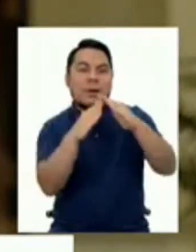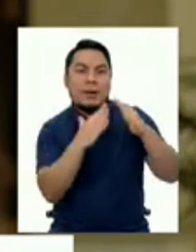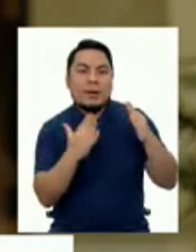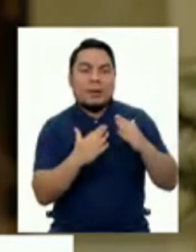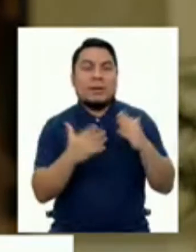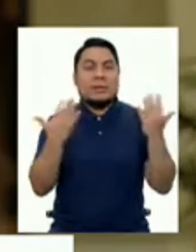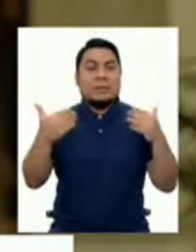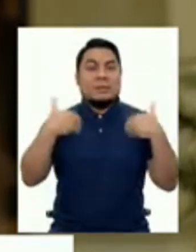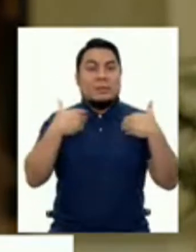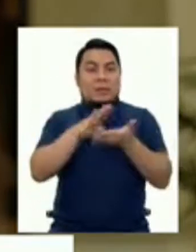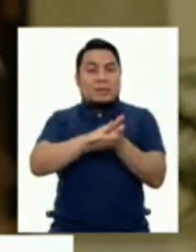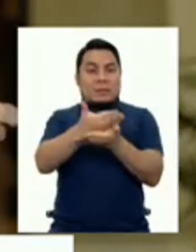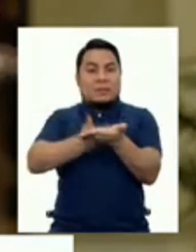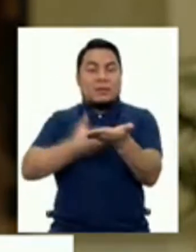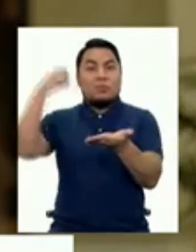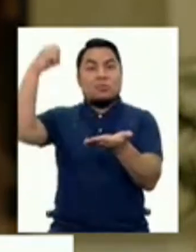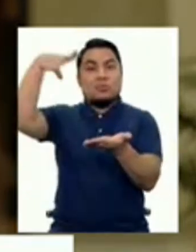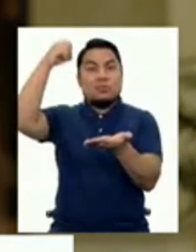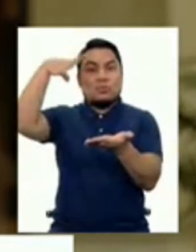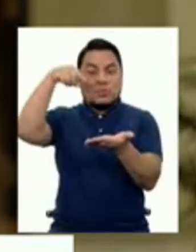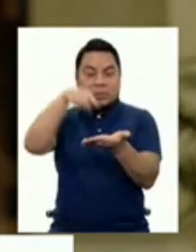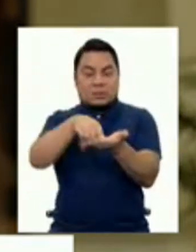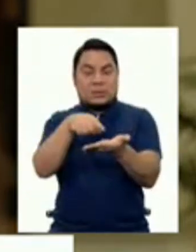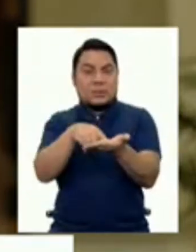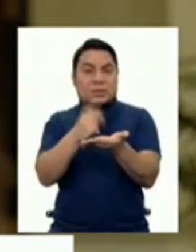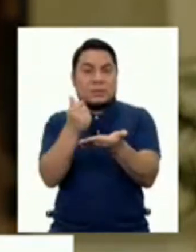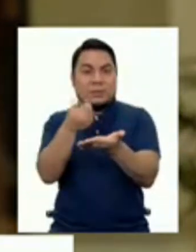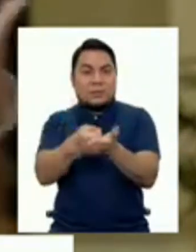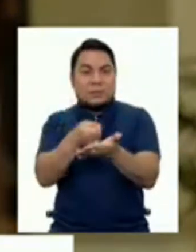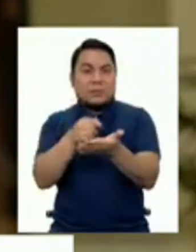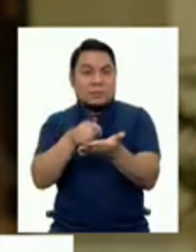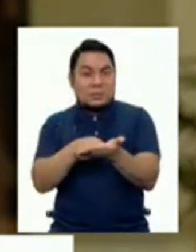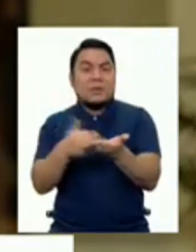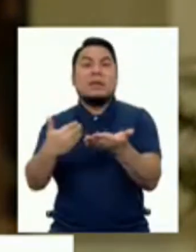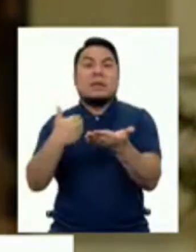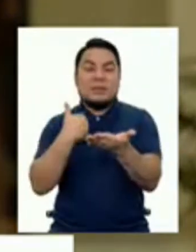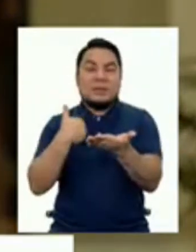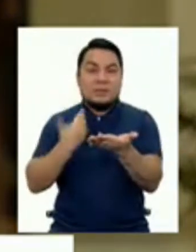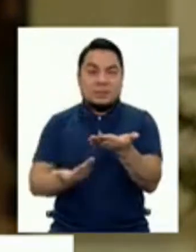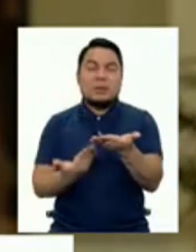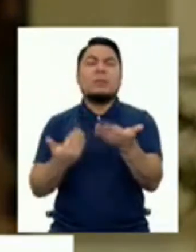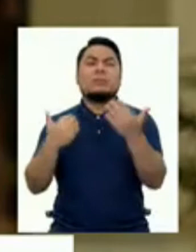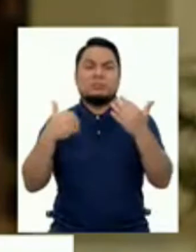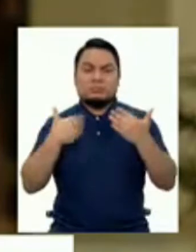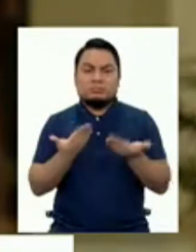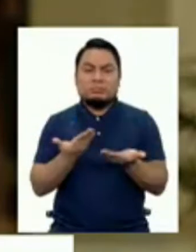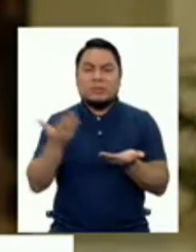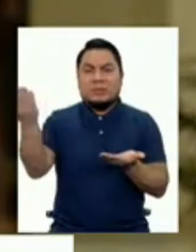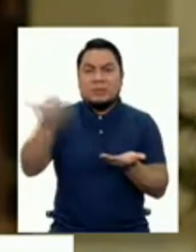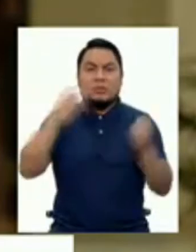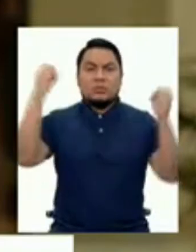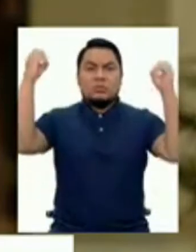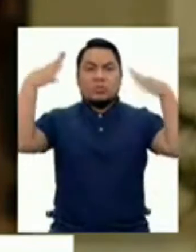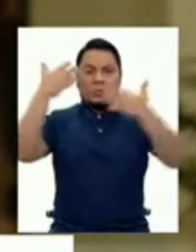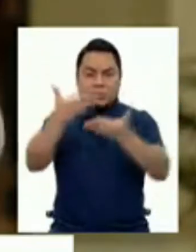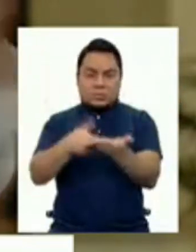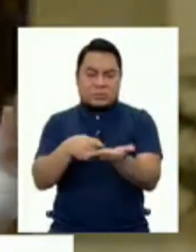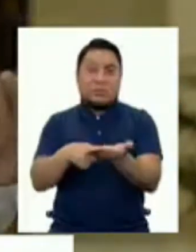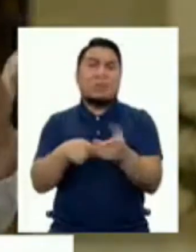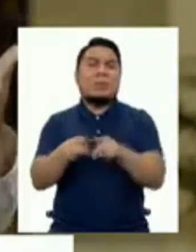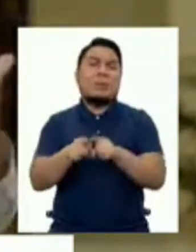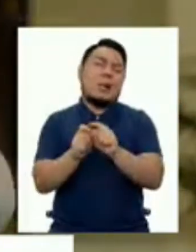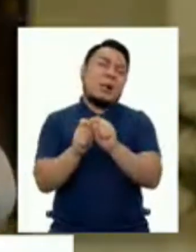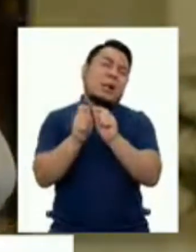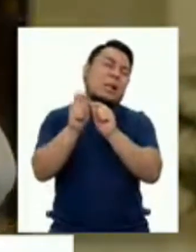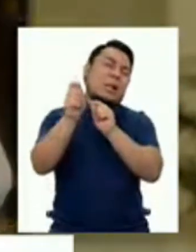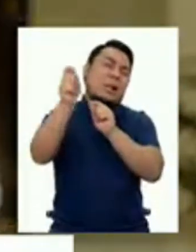que tienen su recibo de energía eléctrica, el recibo que tienen y que llega hasta los sitios más